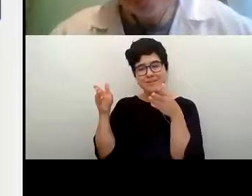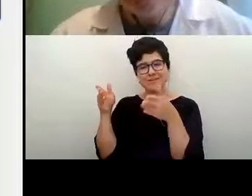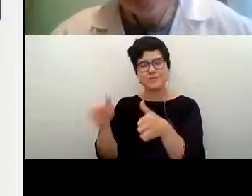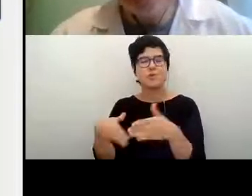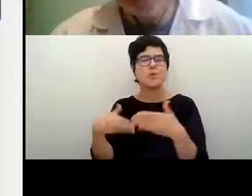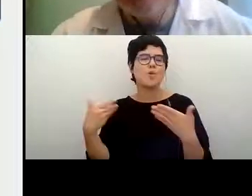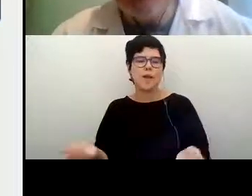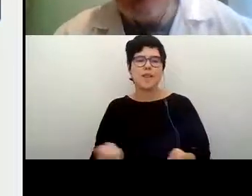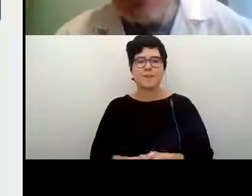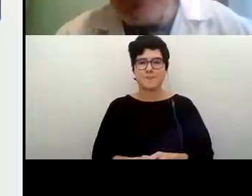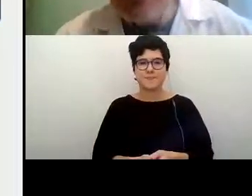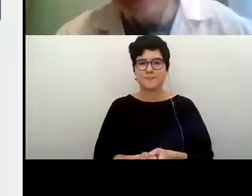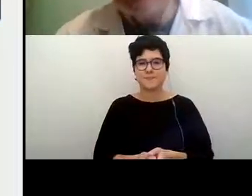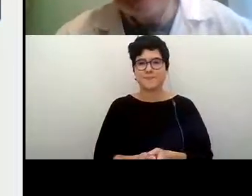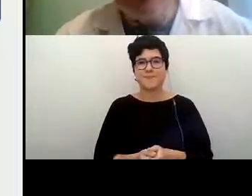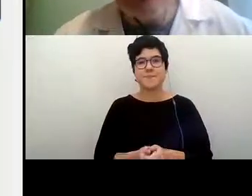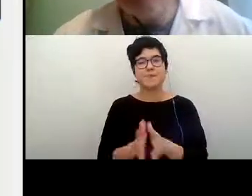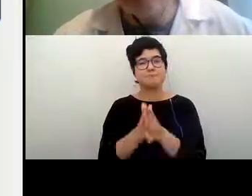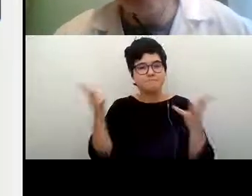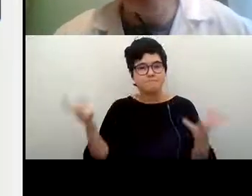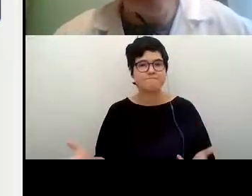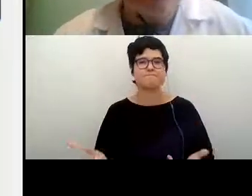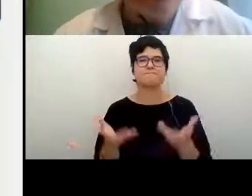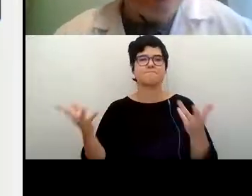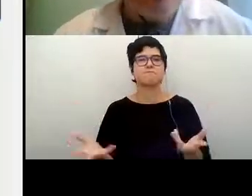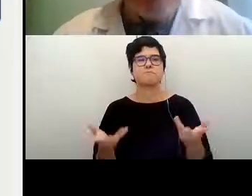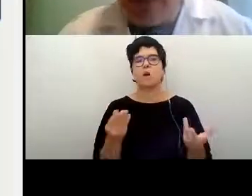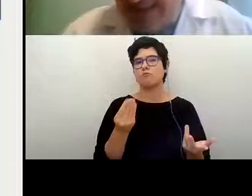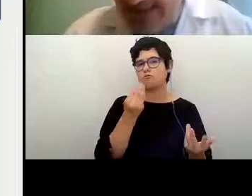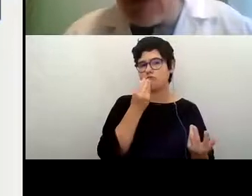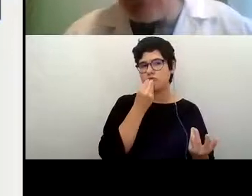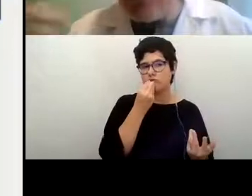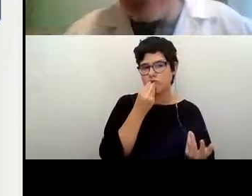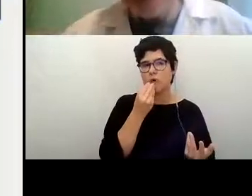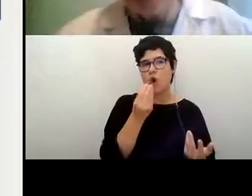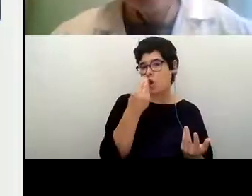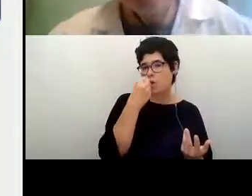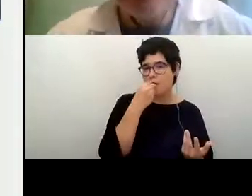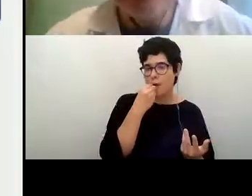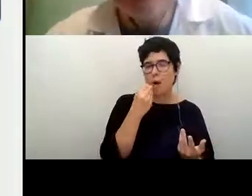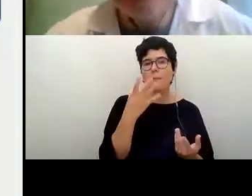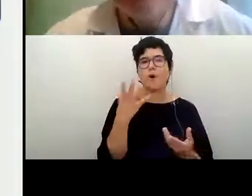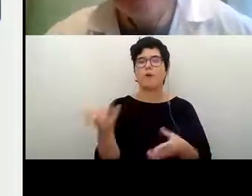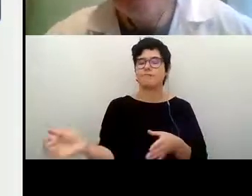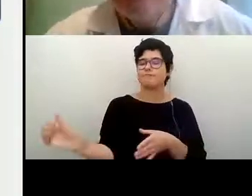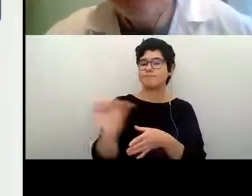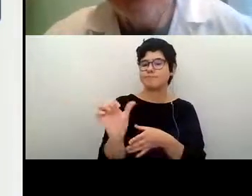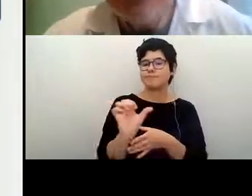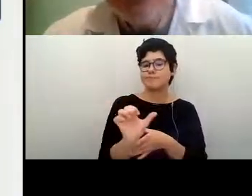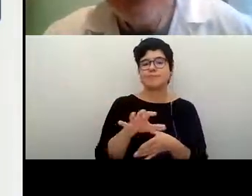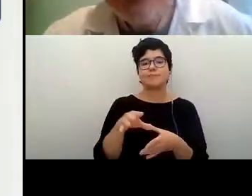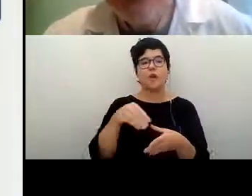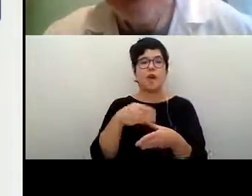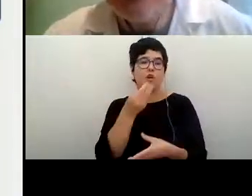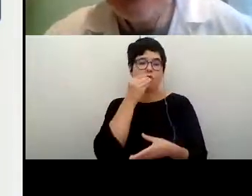es promoviendo la toma o ingiriendo, añadiendo a nuestra dieta los